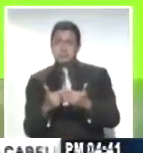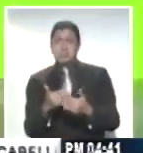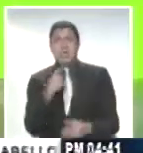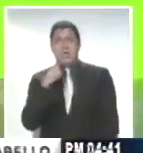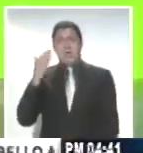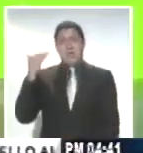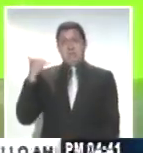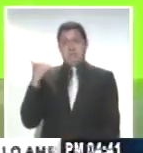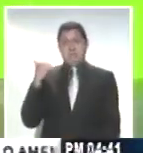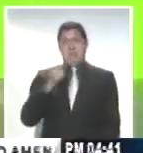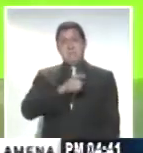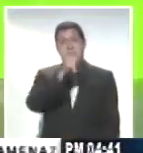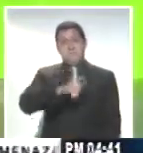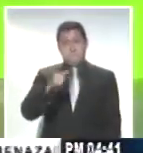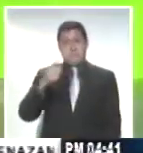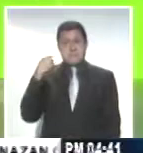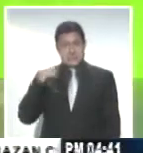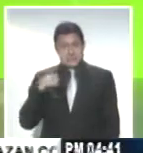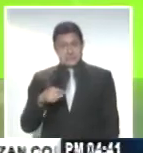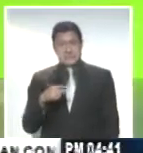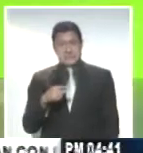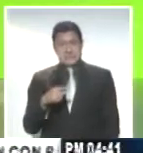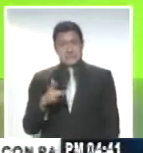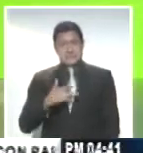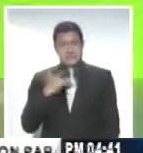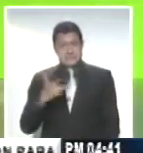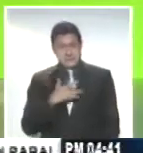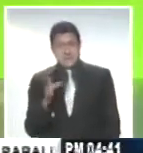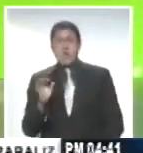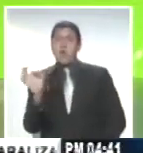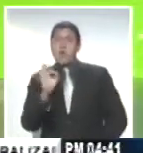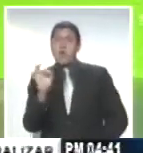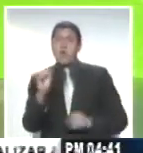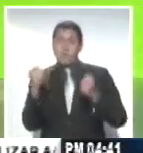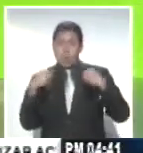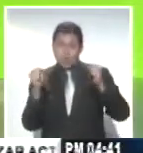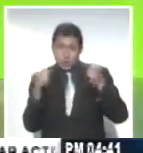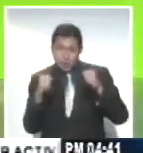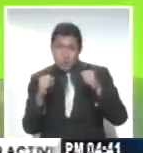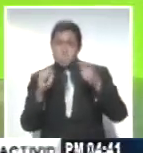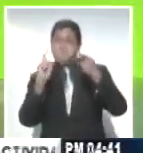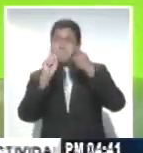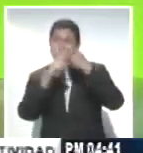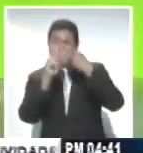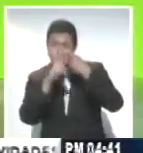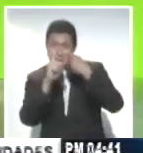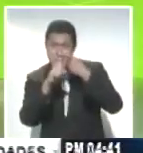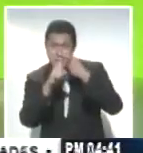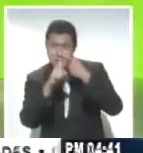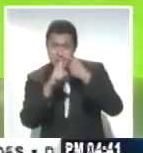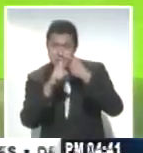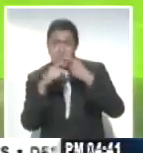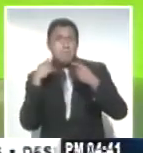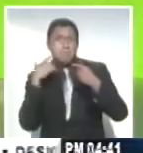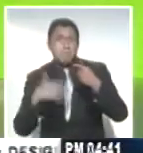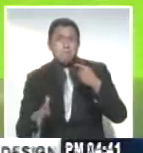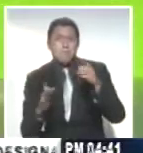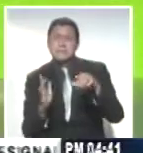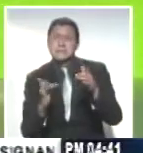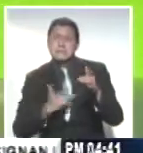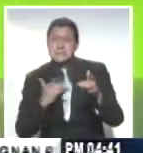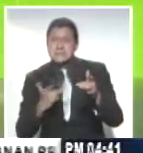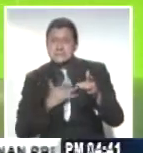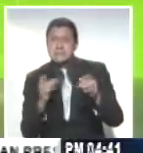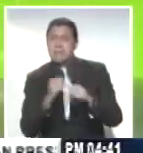dije que el nervio tiene una función sensitiva y tiene una función motora. Al principio simplemente se pierde la sensibilidad,